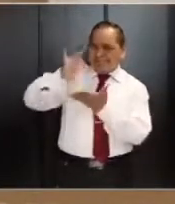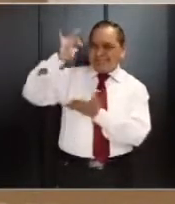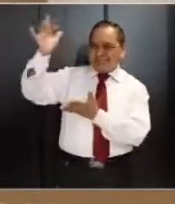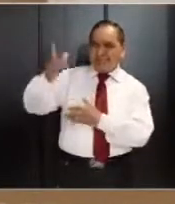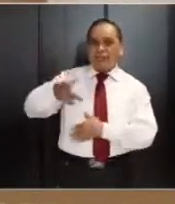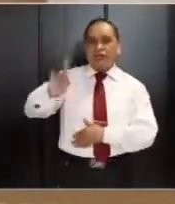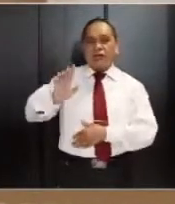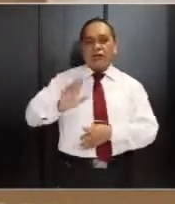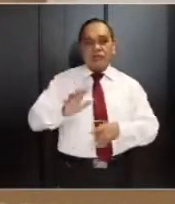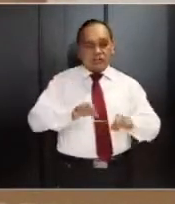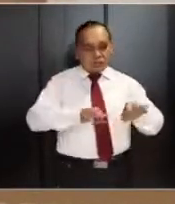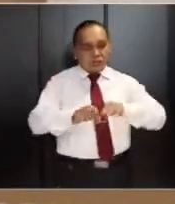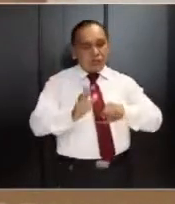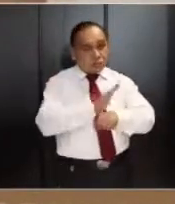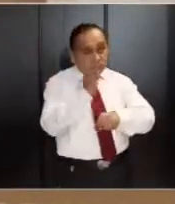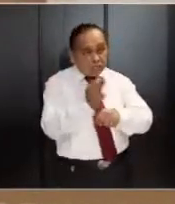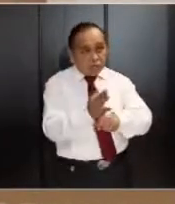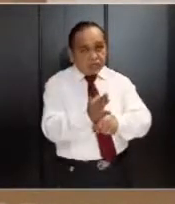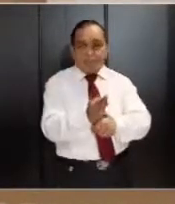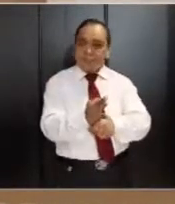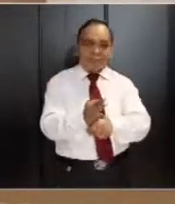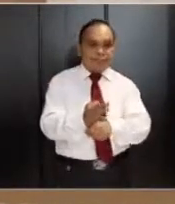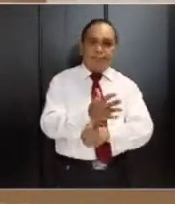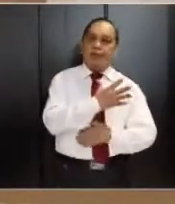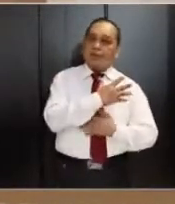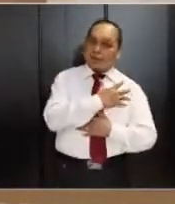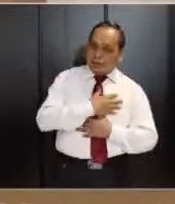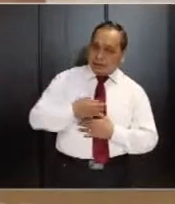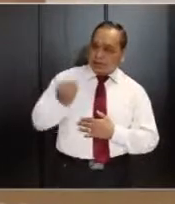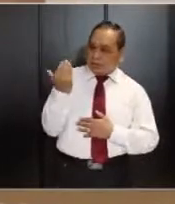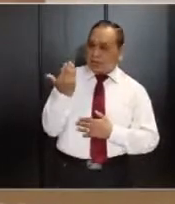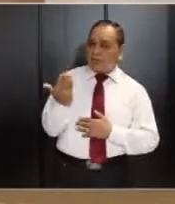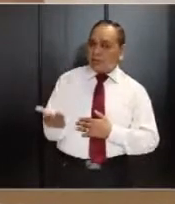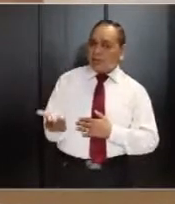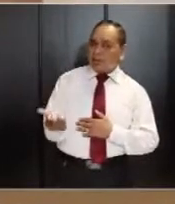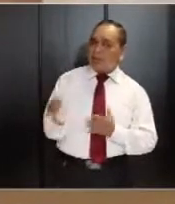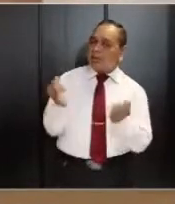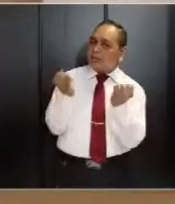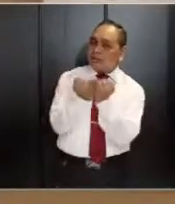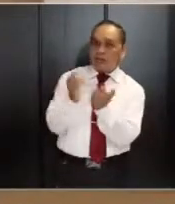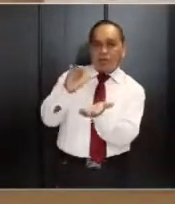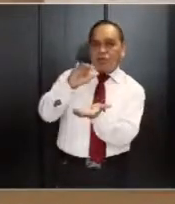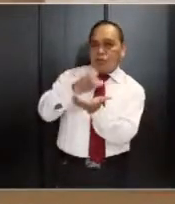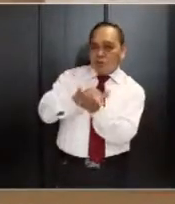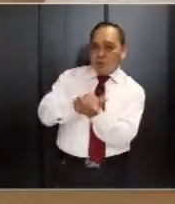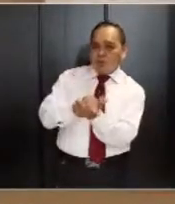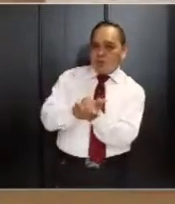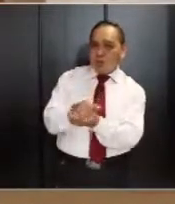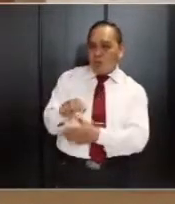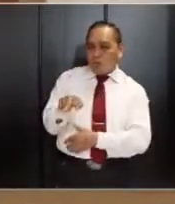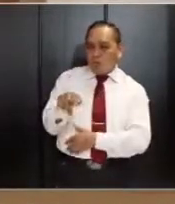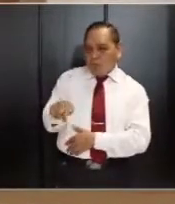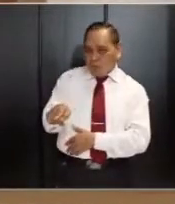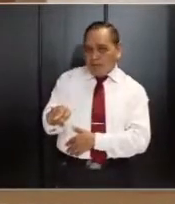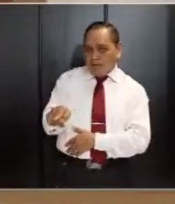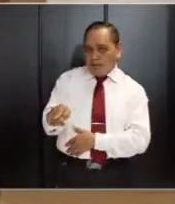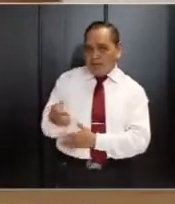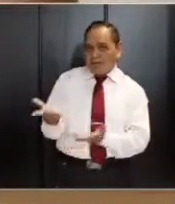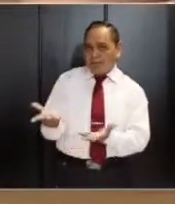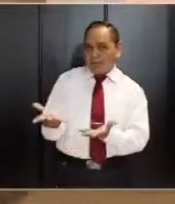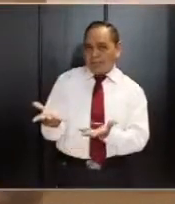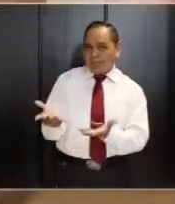lo suficiente. O sea, sé que ahorita mi hijo necesita de mí, ahorita mi esposo pues está por medio